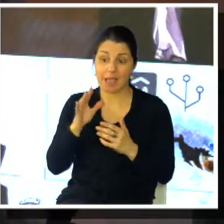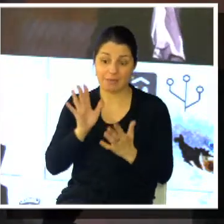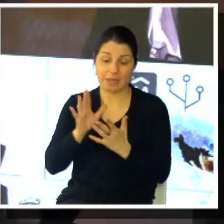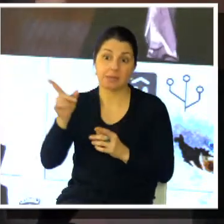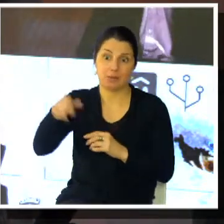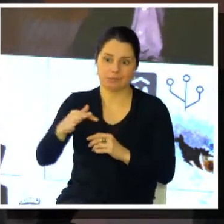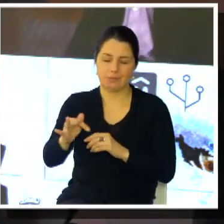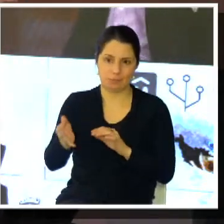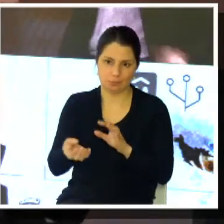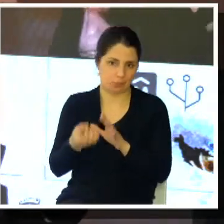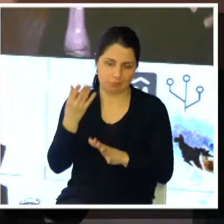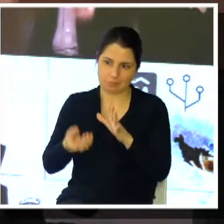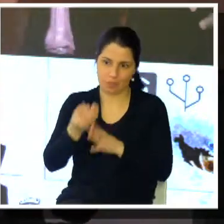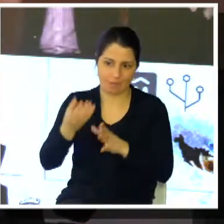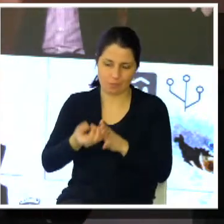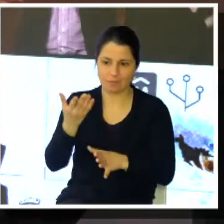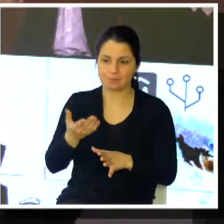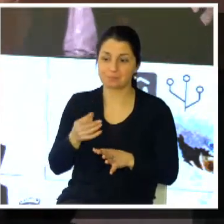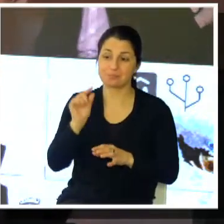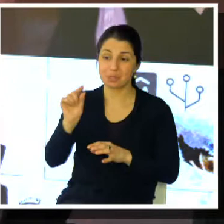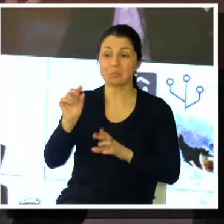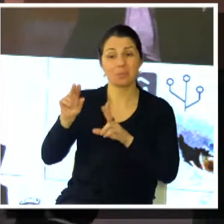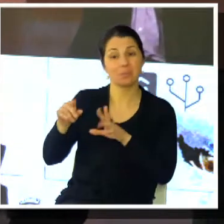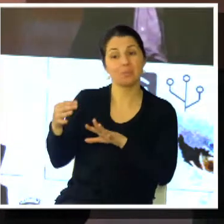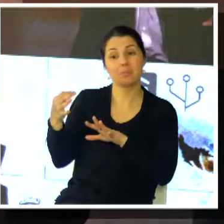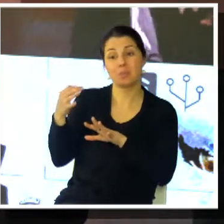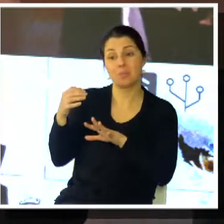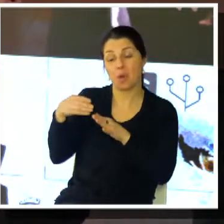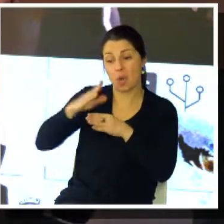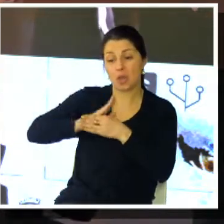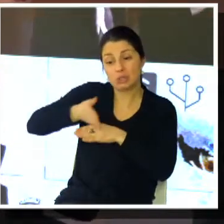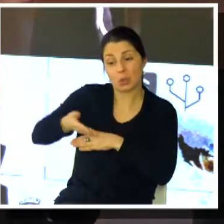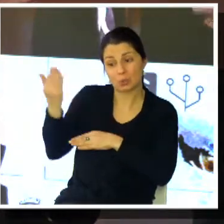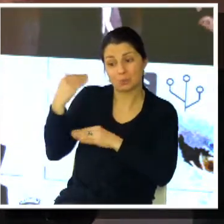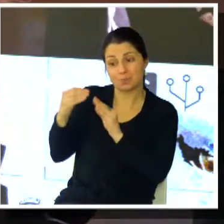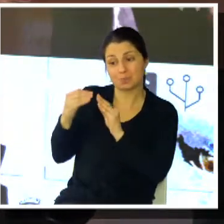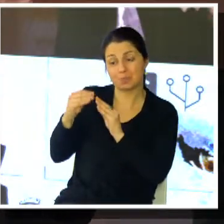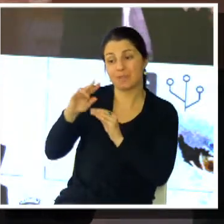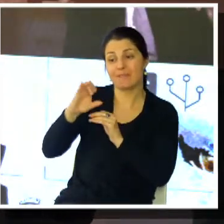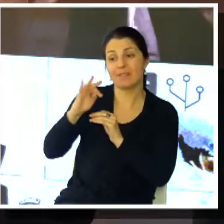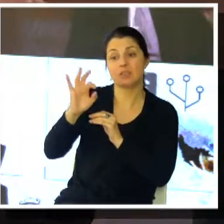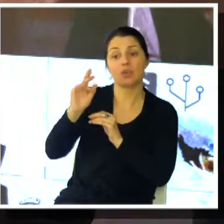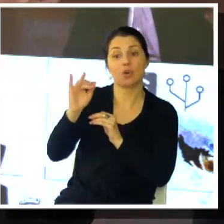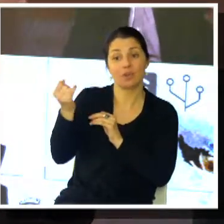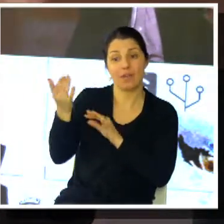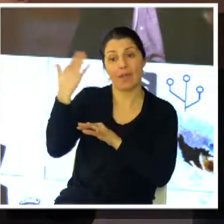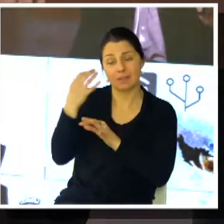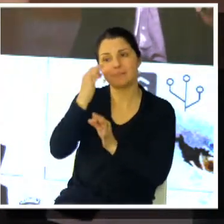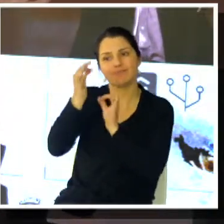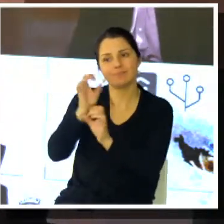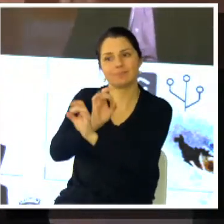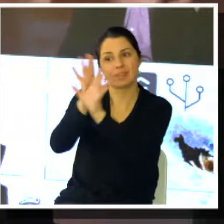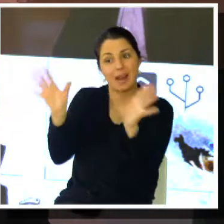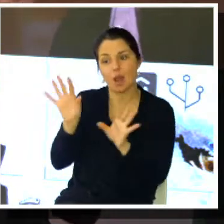se viene. Un poco me voy a apoyar en la introducción que hizo Vittorio, me parece que fue bastante clara, hablando de las